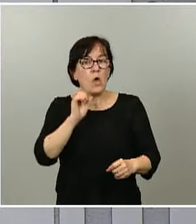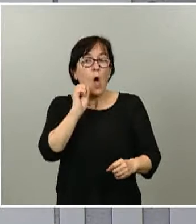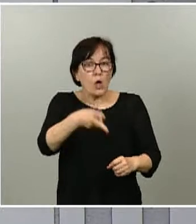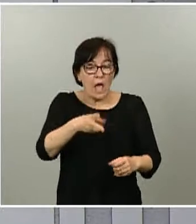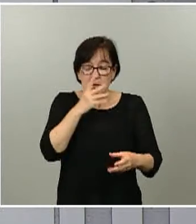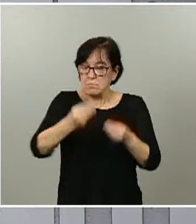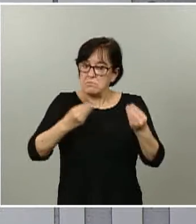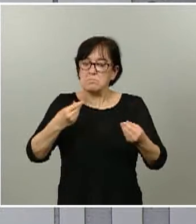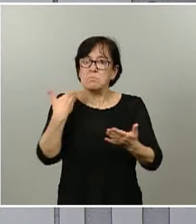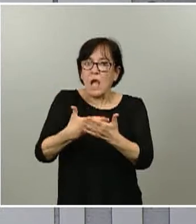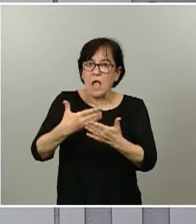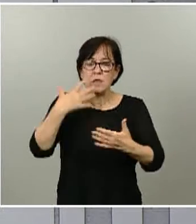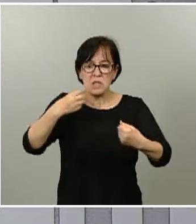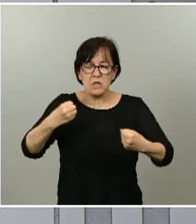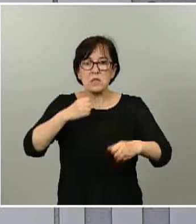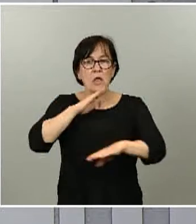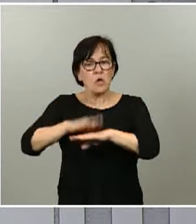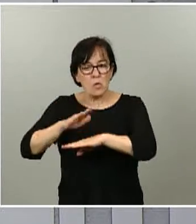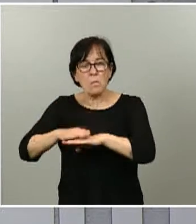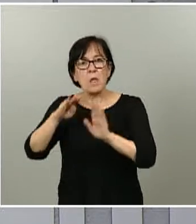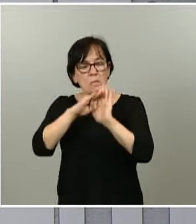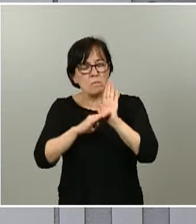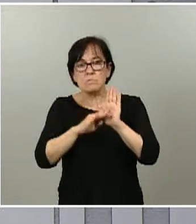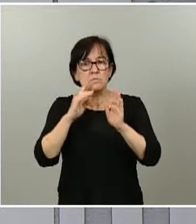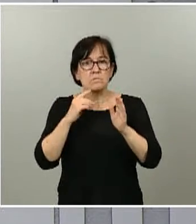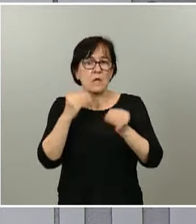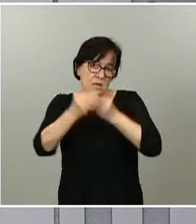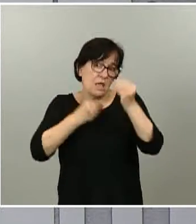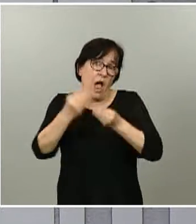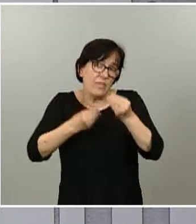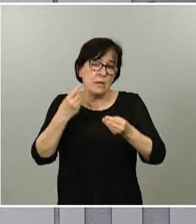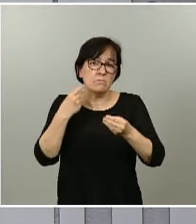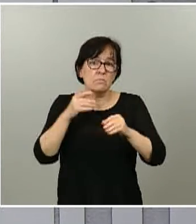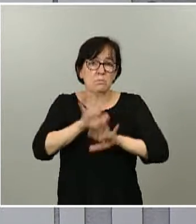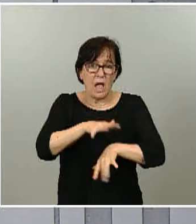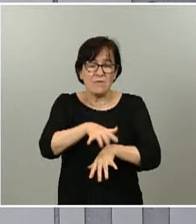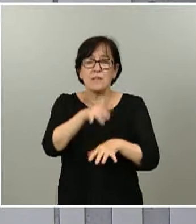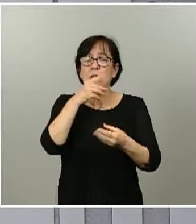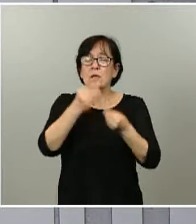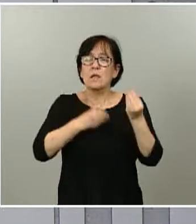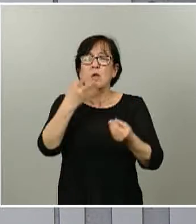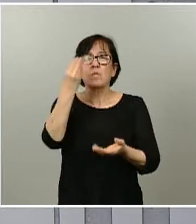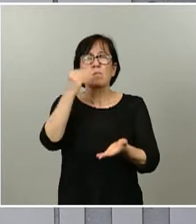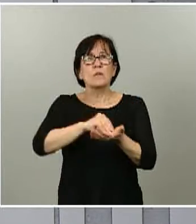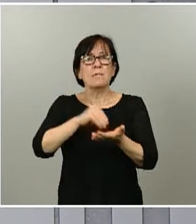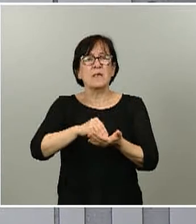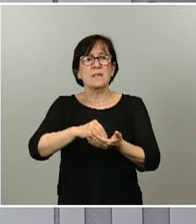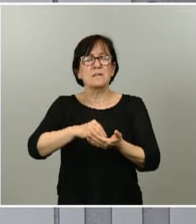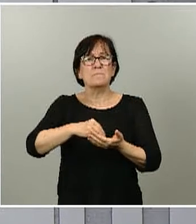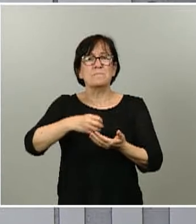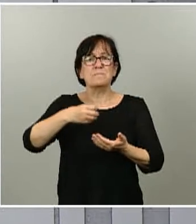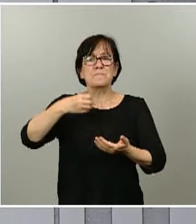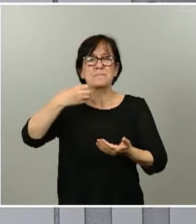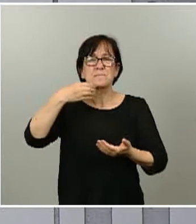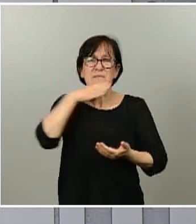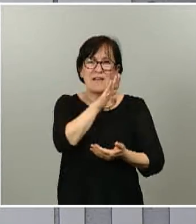sanitaria está cumplida, se celebran esas manifestaciones en donde muchas veces los gritos que se plantean son contradictorios